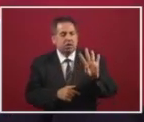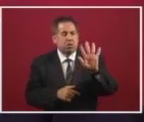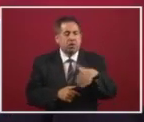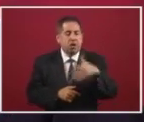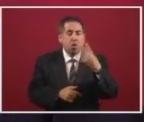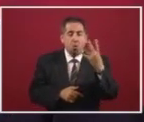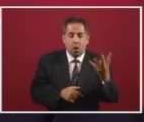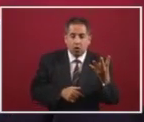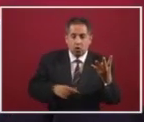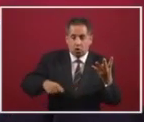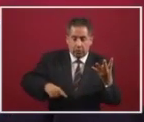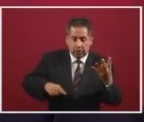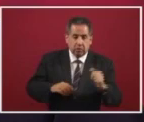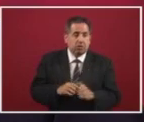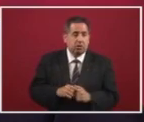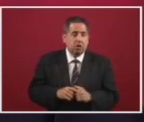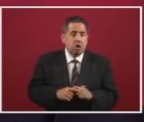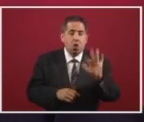54-46.